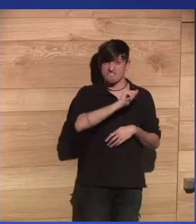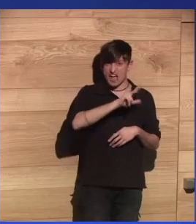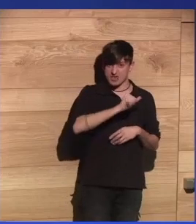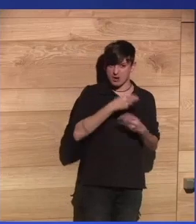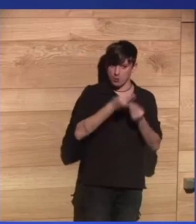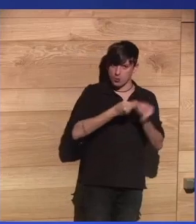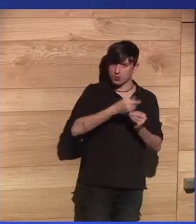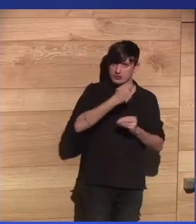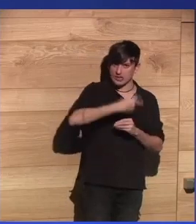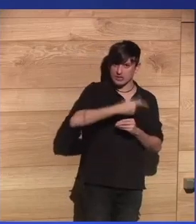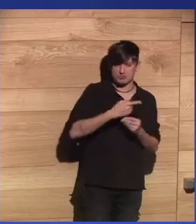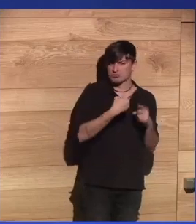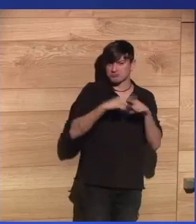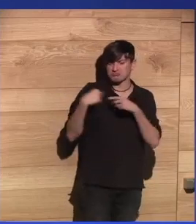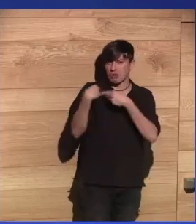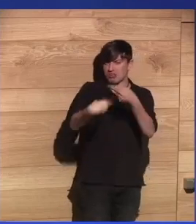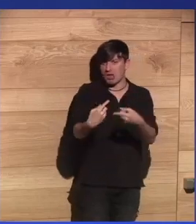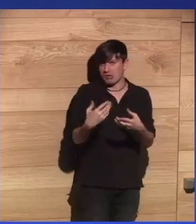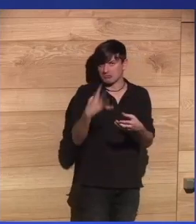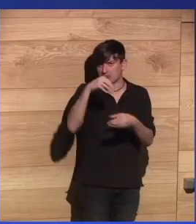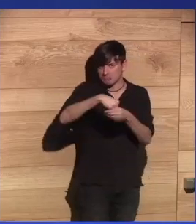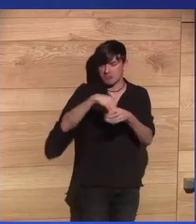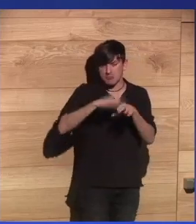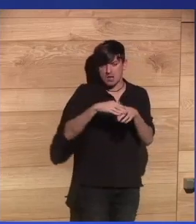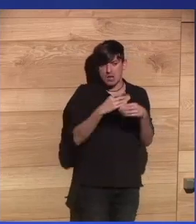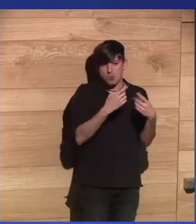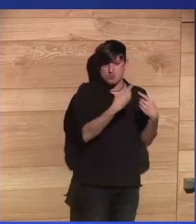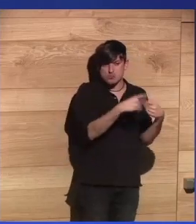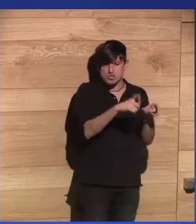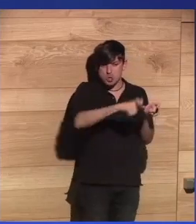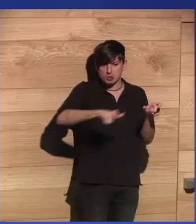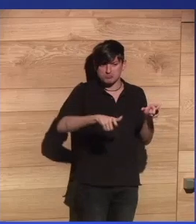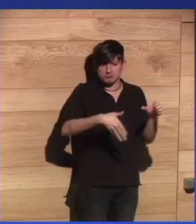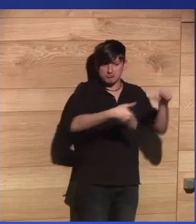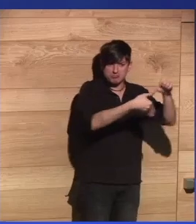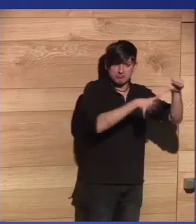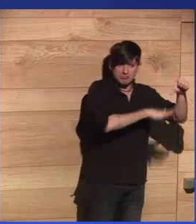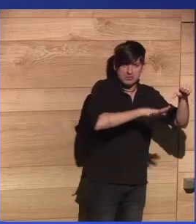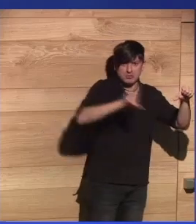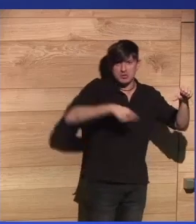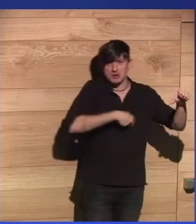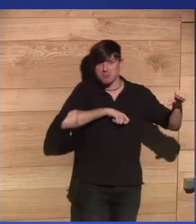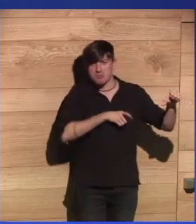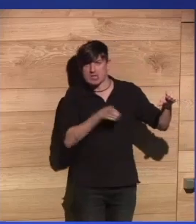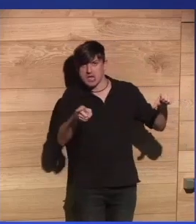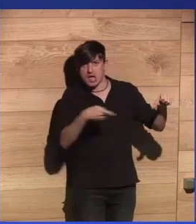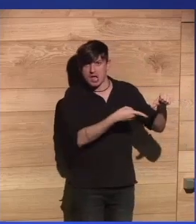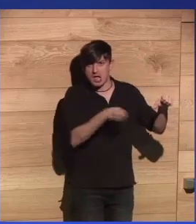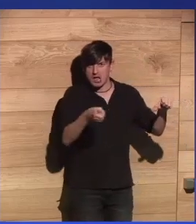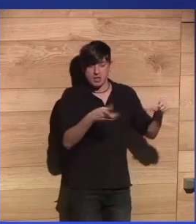realidad de todos los días para los músicos de ambos lados, ¿no? En realidad, si hay algo bonito que tiene el